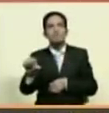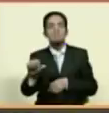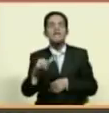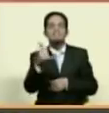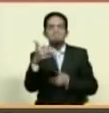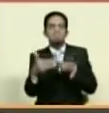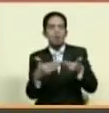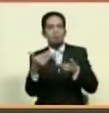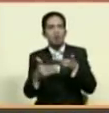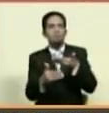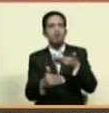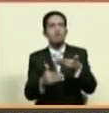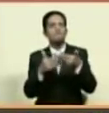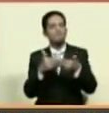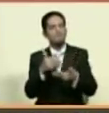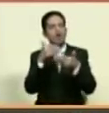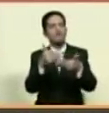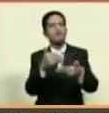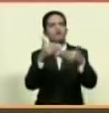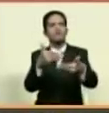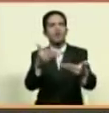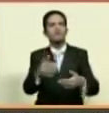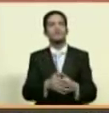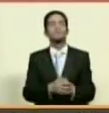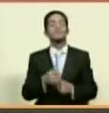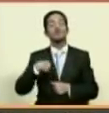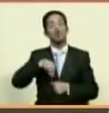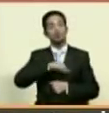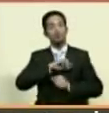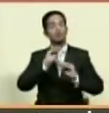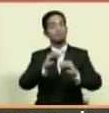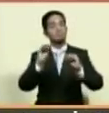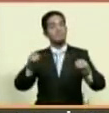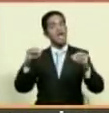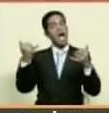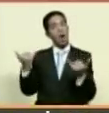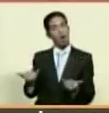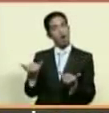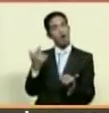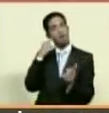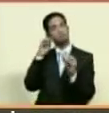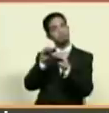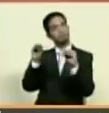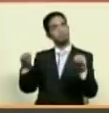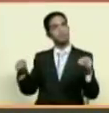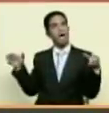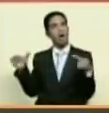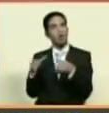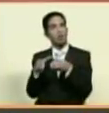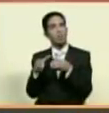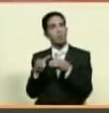avanzando, seguir avanzando. Y estamos convocando ahora a los sectores involucrados